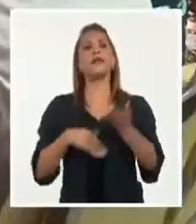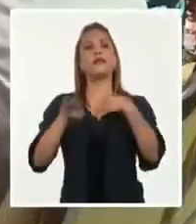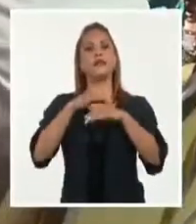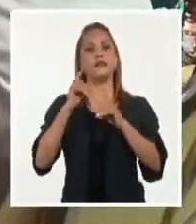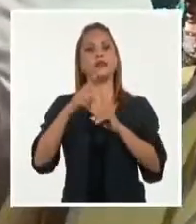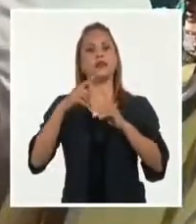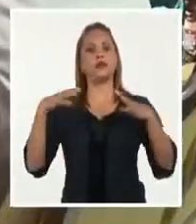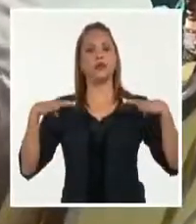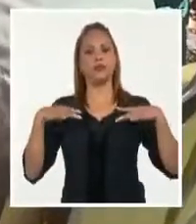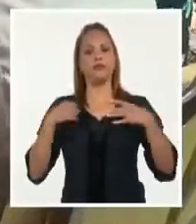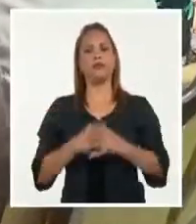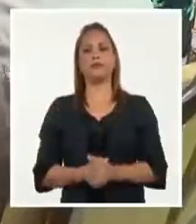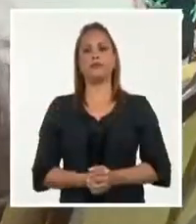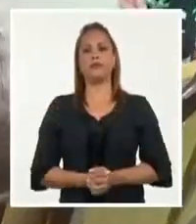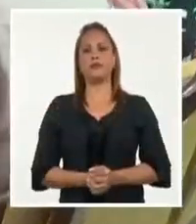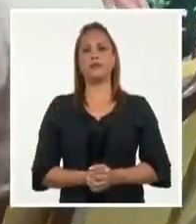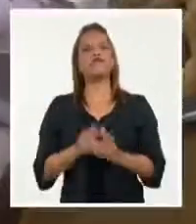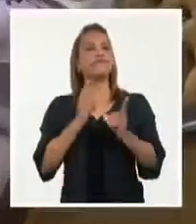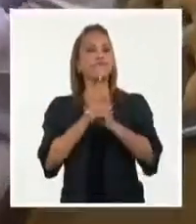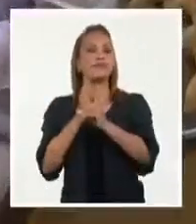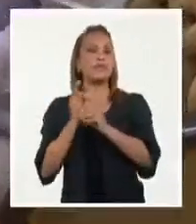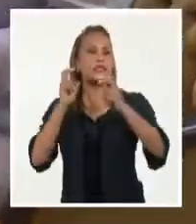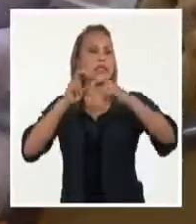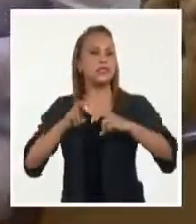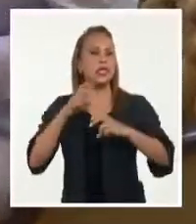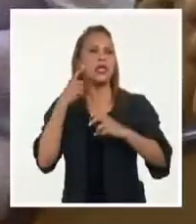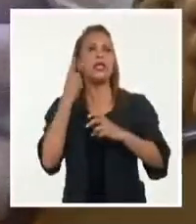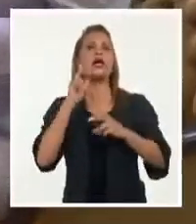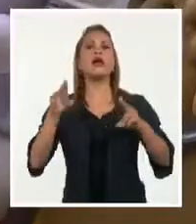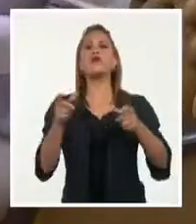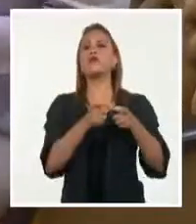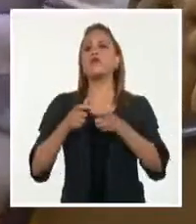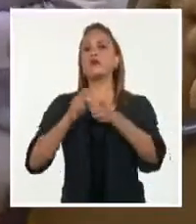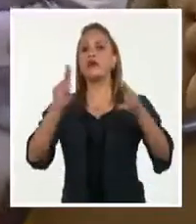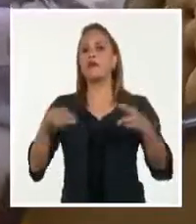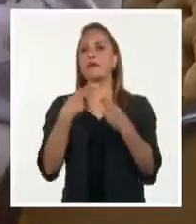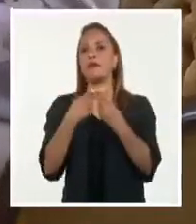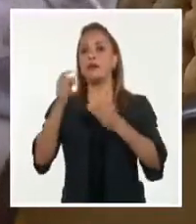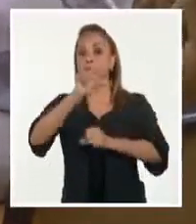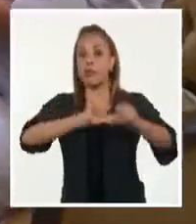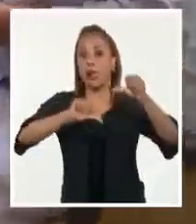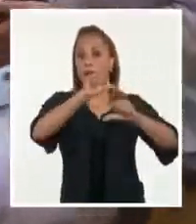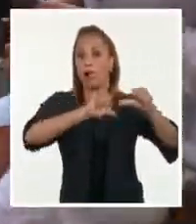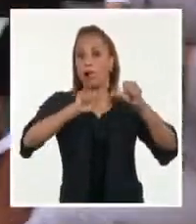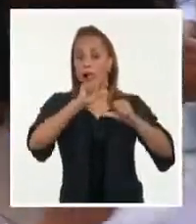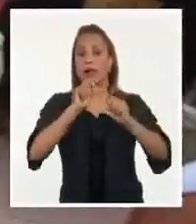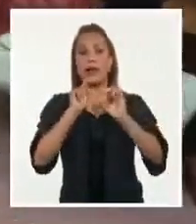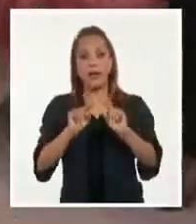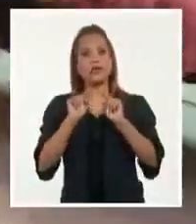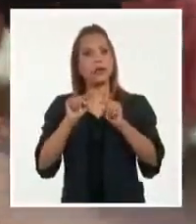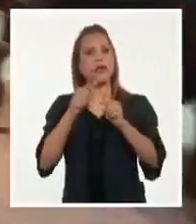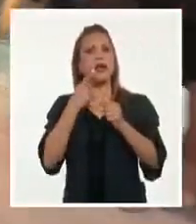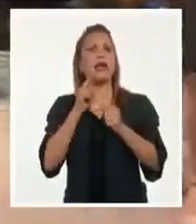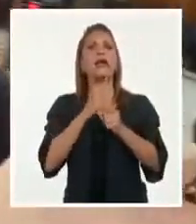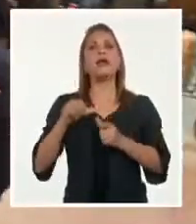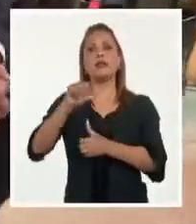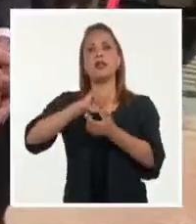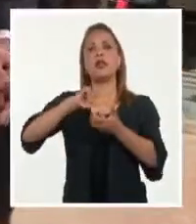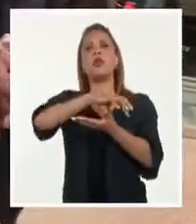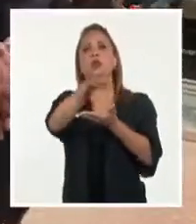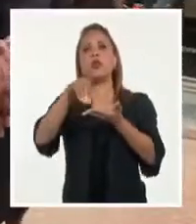durante el encuentro conocieron pormenores sobre la organización del campeonato mundial de conte lería que en su edición 69 tendrá por escenario el balneario de varadero